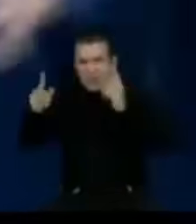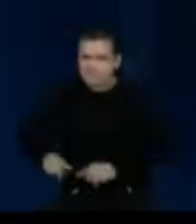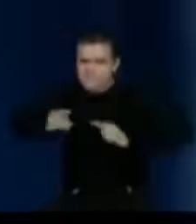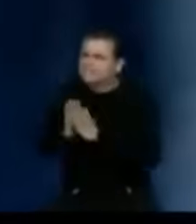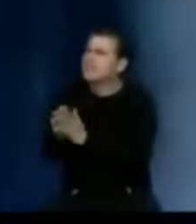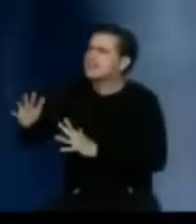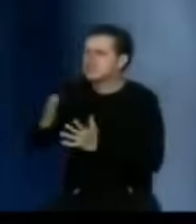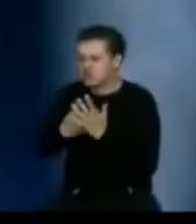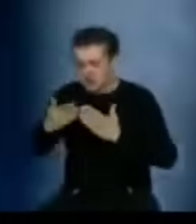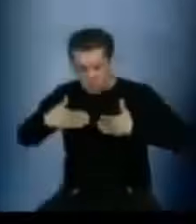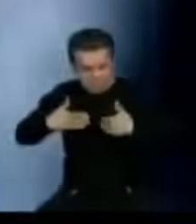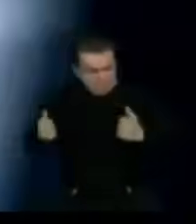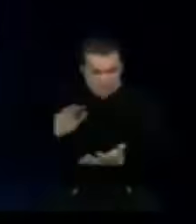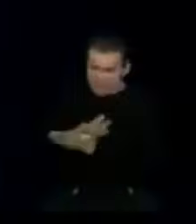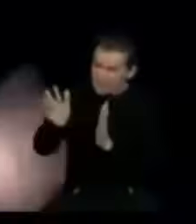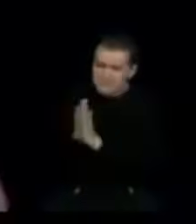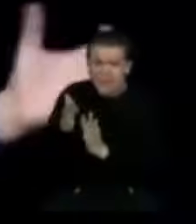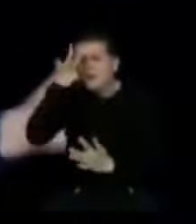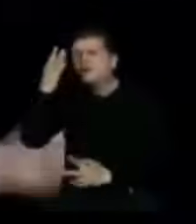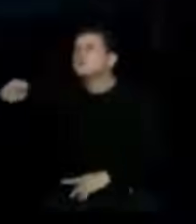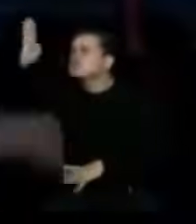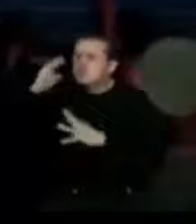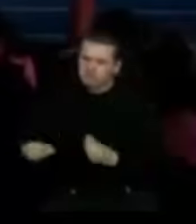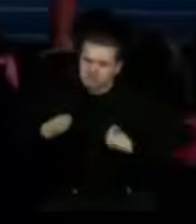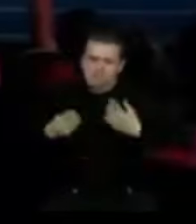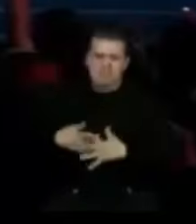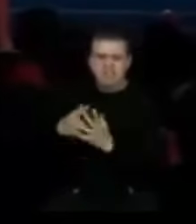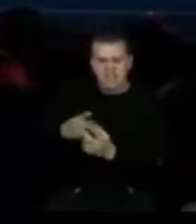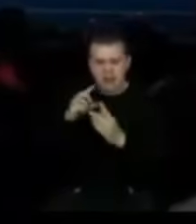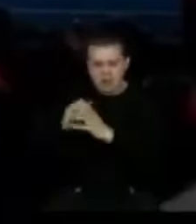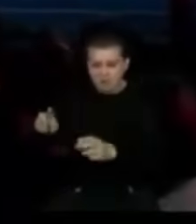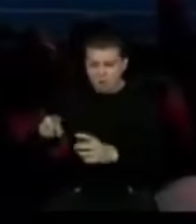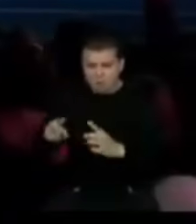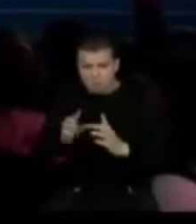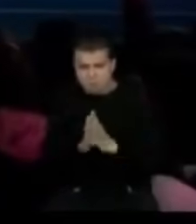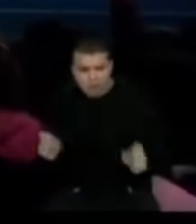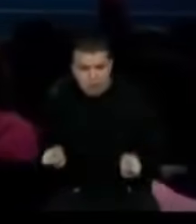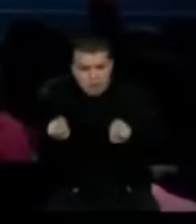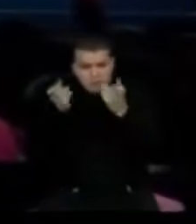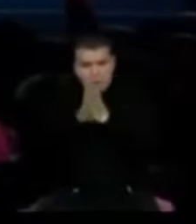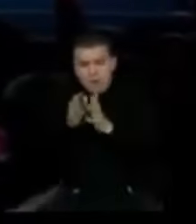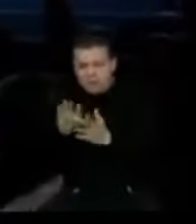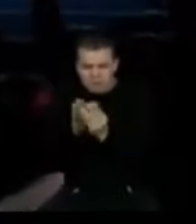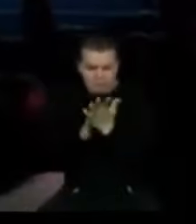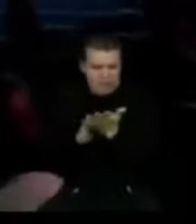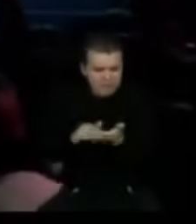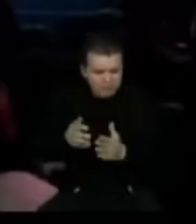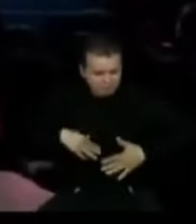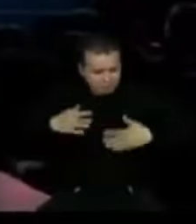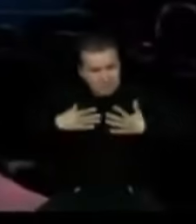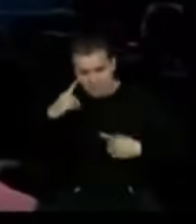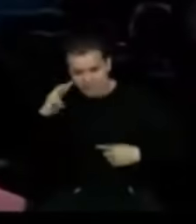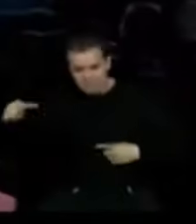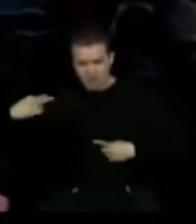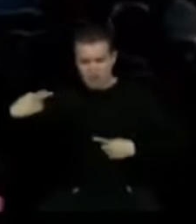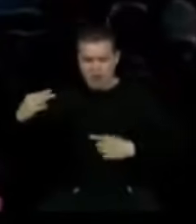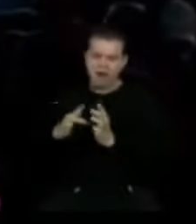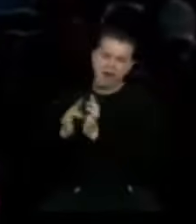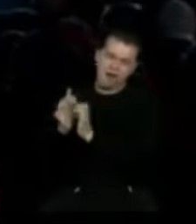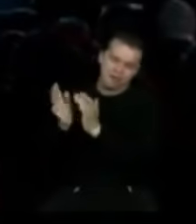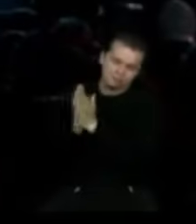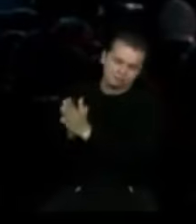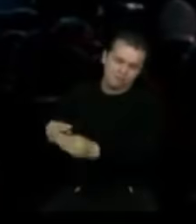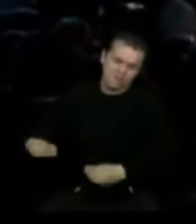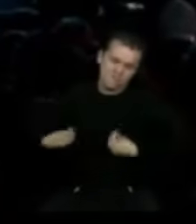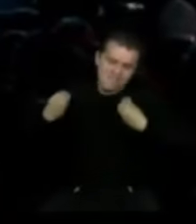tengo gozo, tengo paz, porque mi Dios vive y Él me rescató, me salvó, me sanó y me dio una esperanza